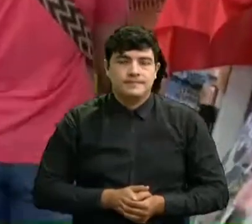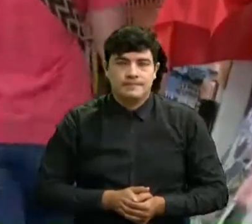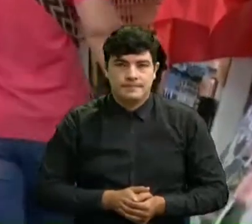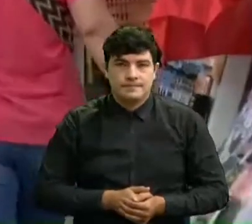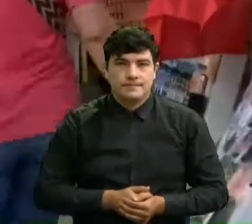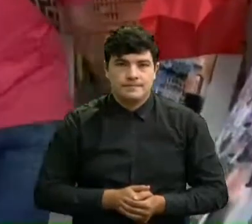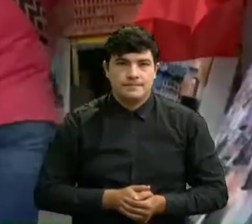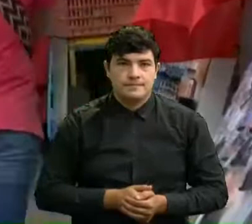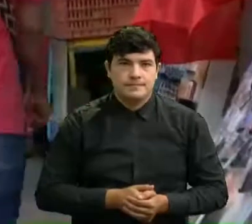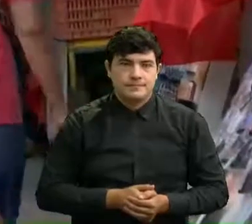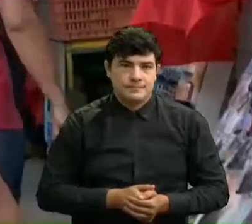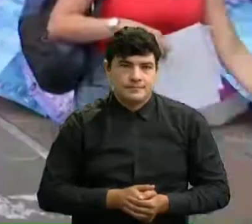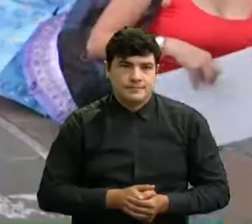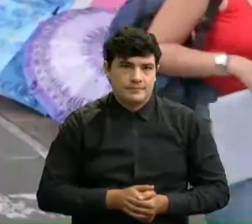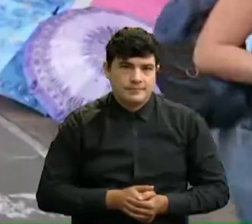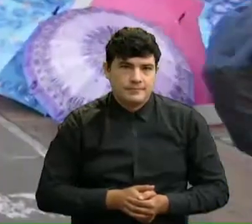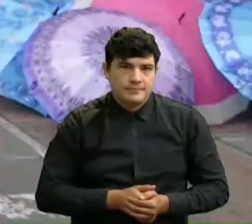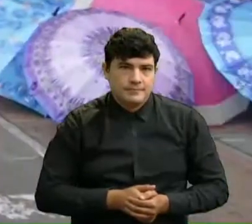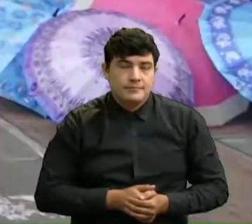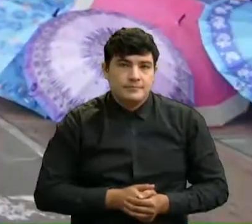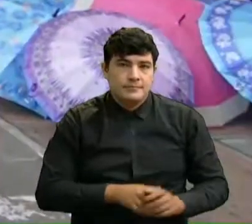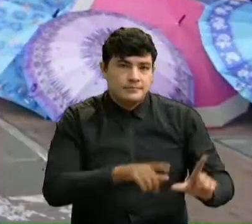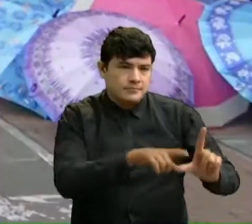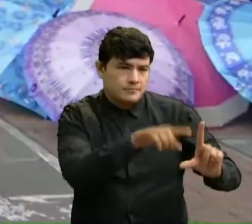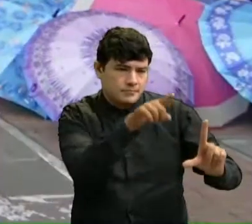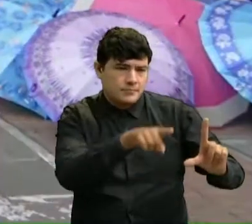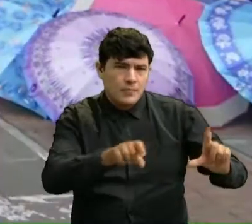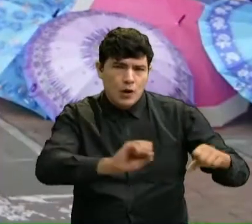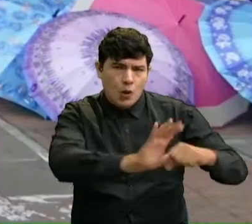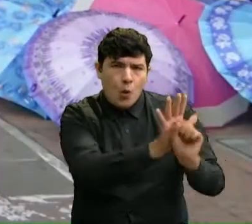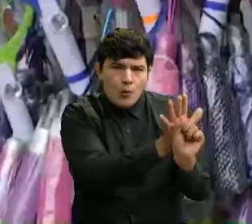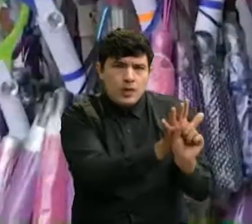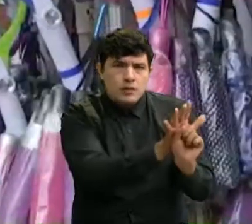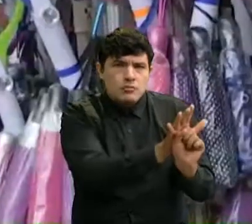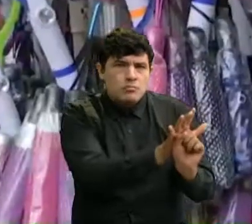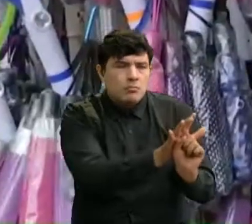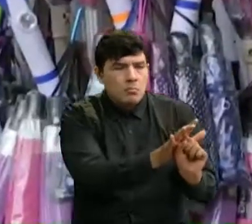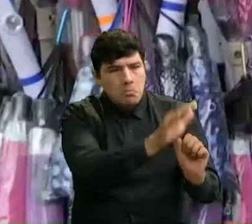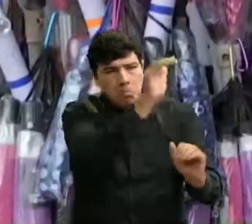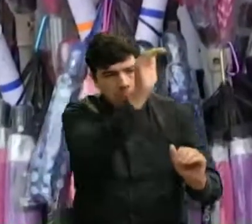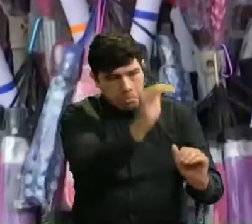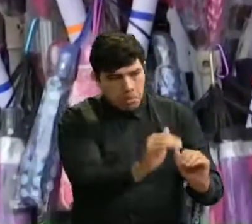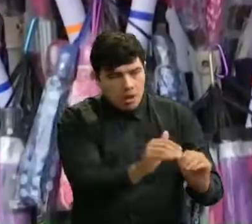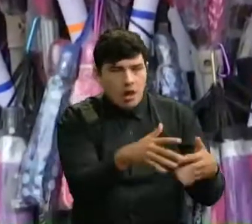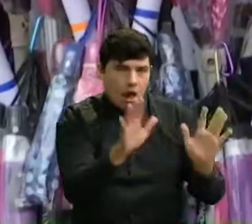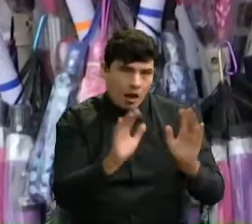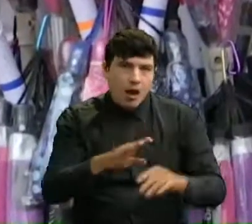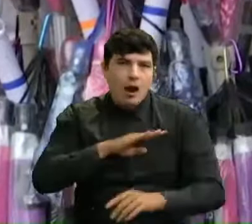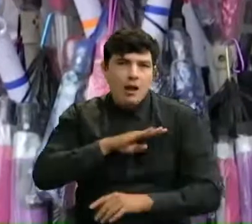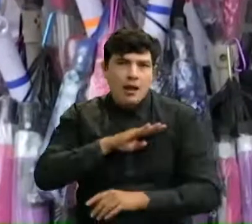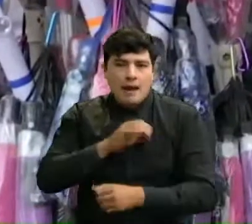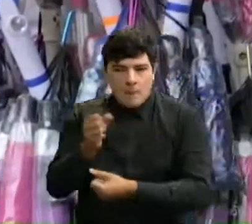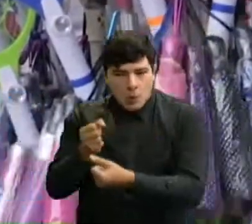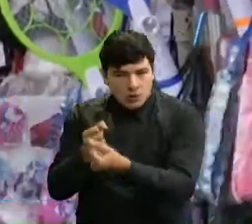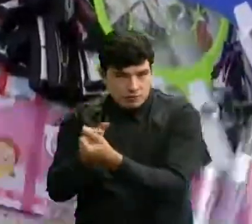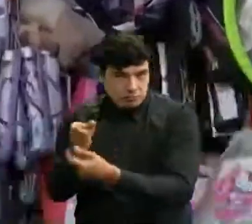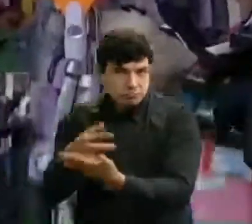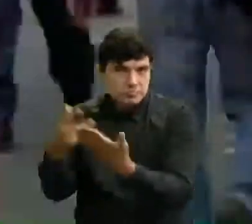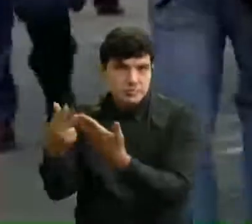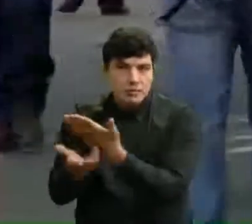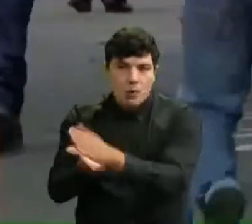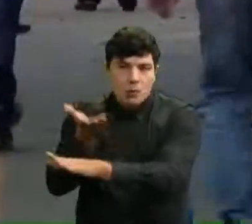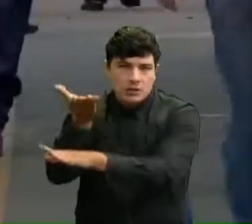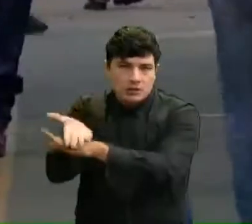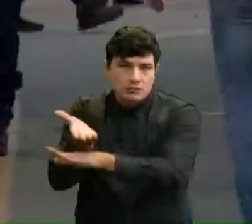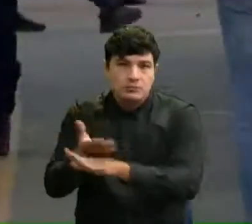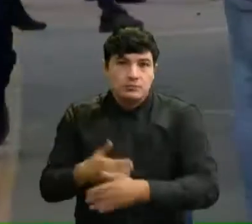Las cifras de COVID-19 respaldan la propuesta de la alcaldía de Bucaramanga para eliminar el pico y cédula en la capital santandereana. Así lo